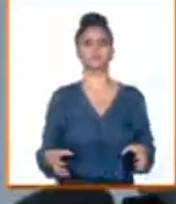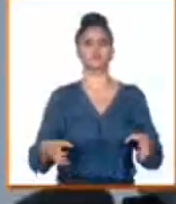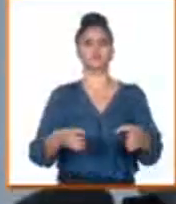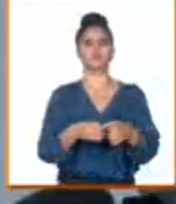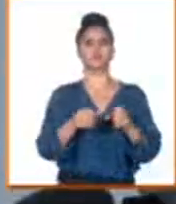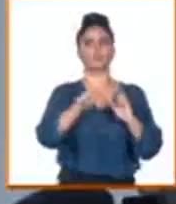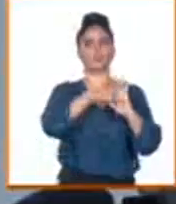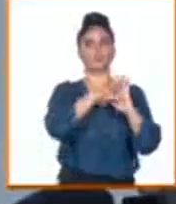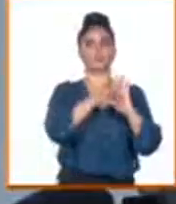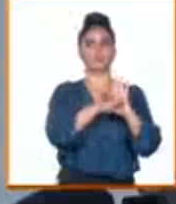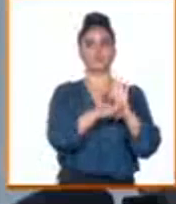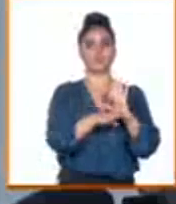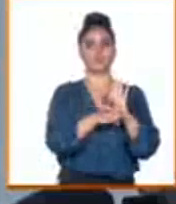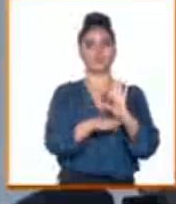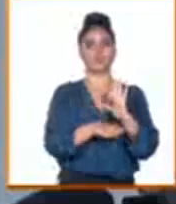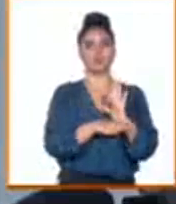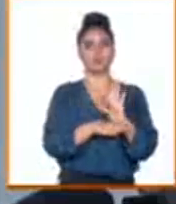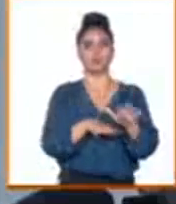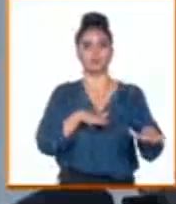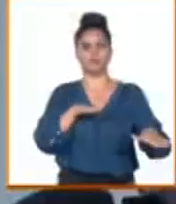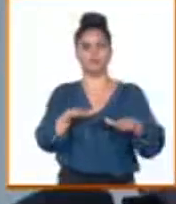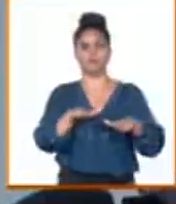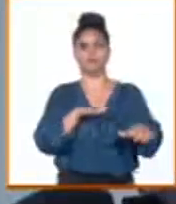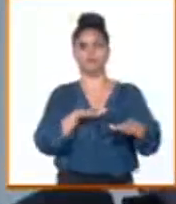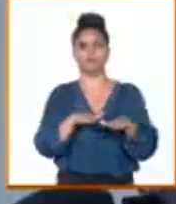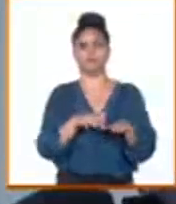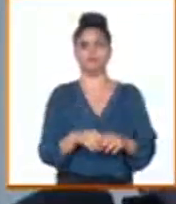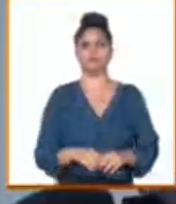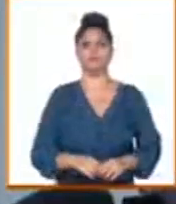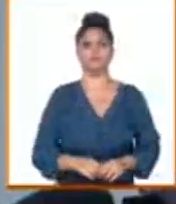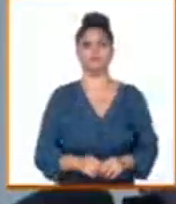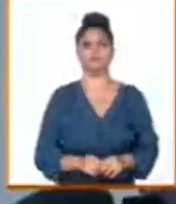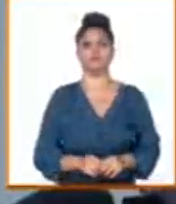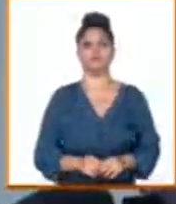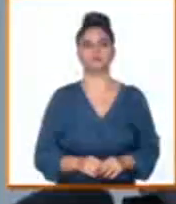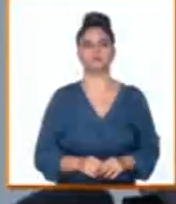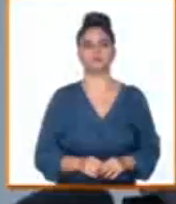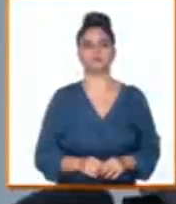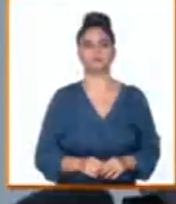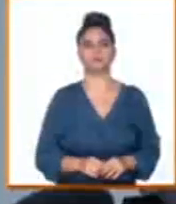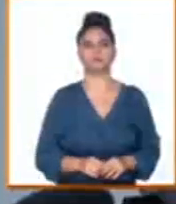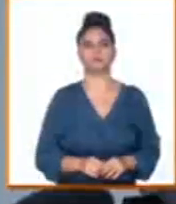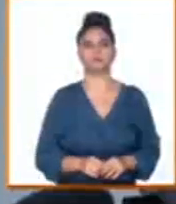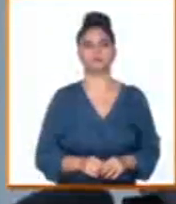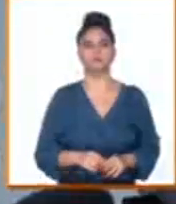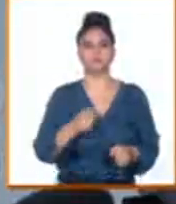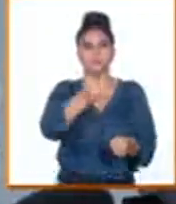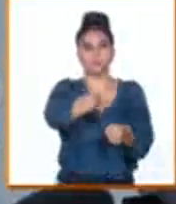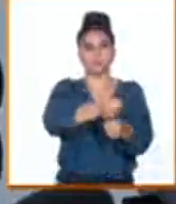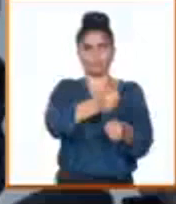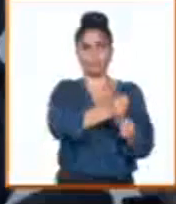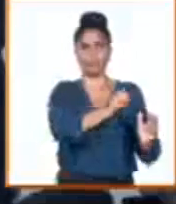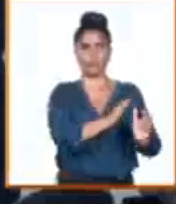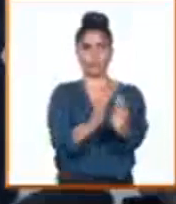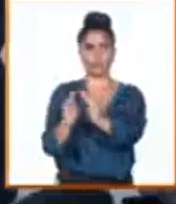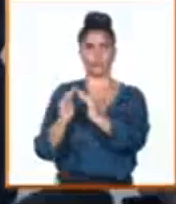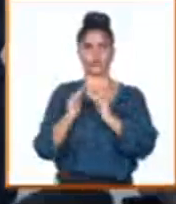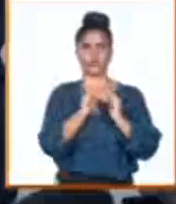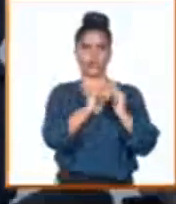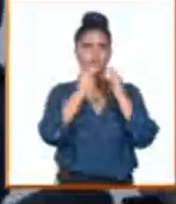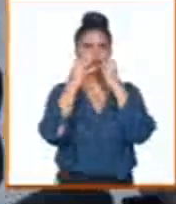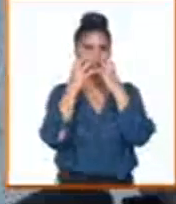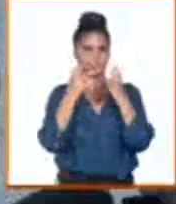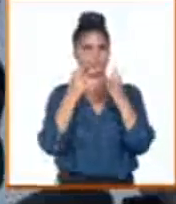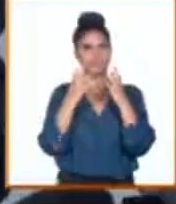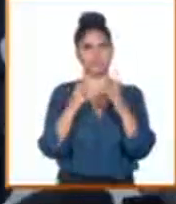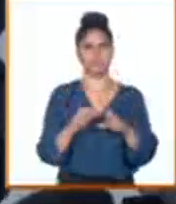para hacer efectivo ese trabajo comunitario tan importante. Y cuidado, aquí hay un elemento también